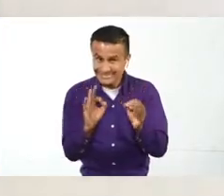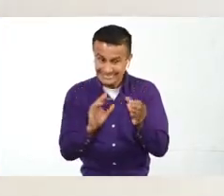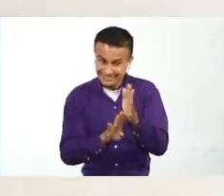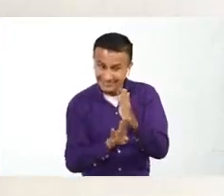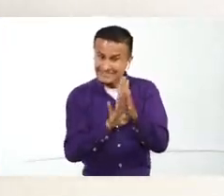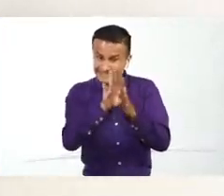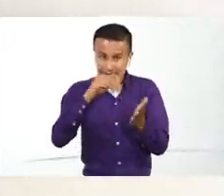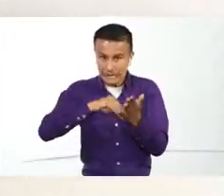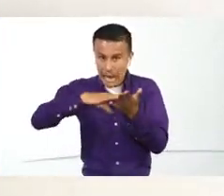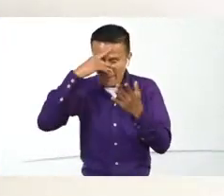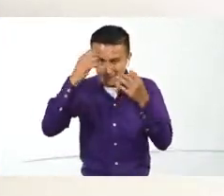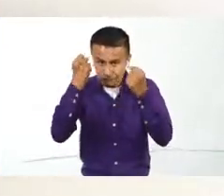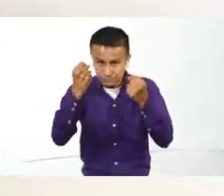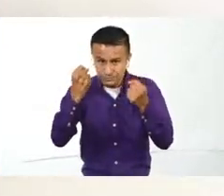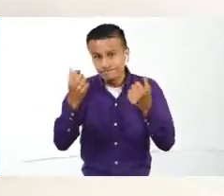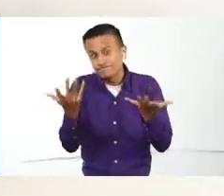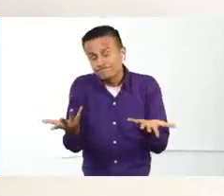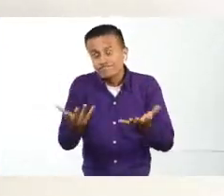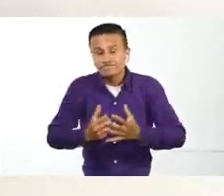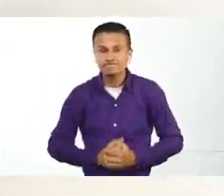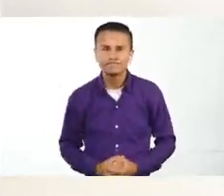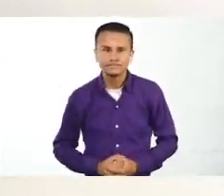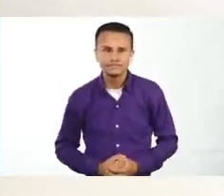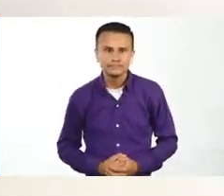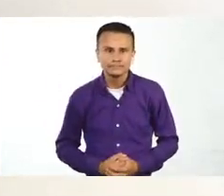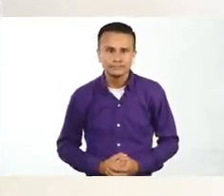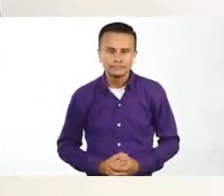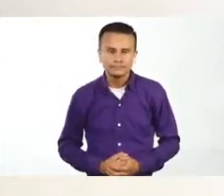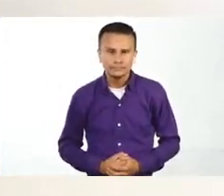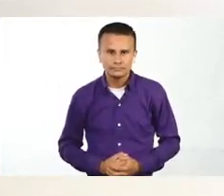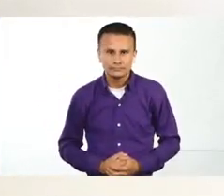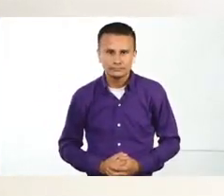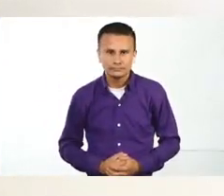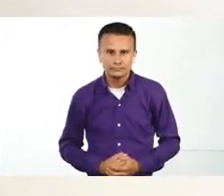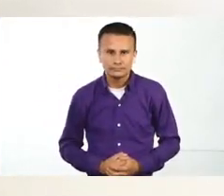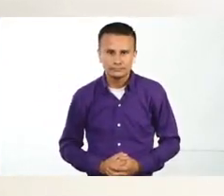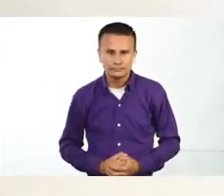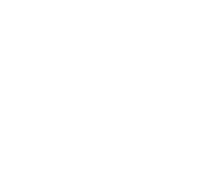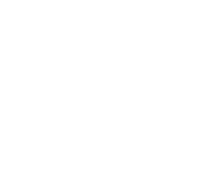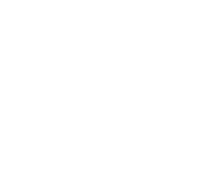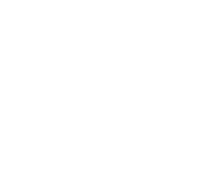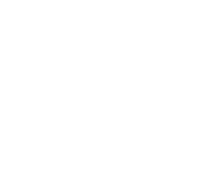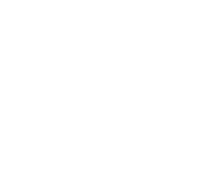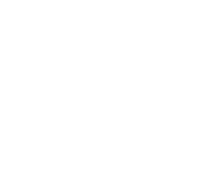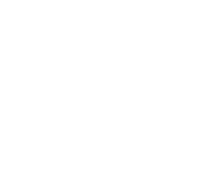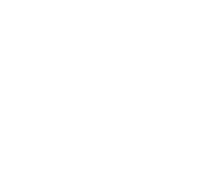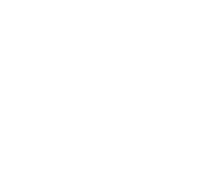incluidos, pero ¿cómo logramos que efectivamente tengan calidad en sus aprendizajes?